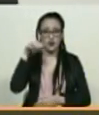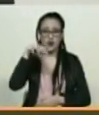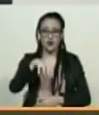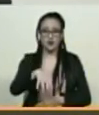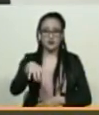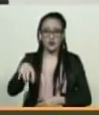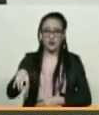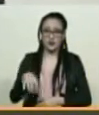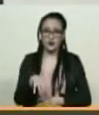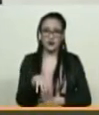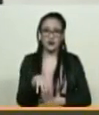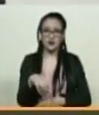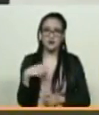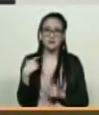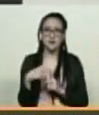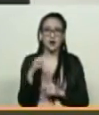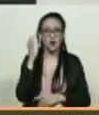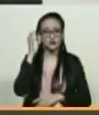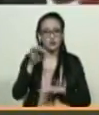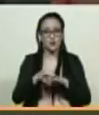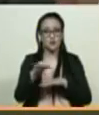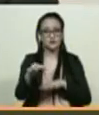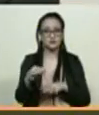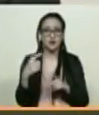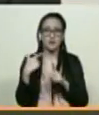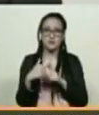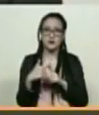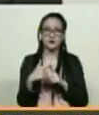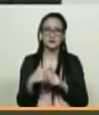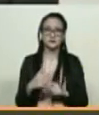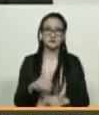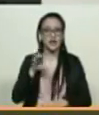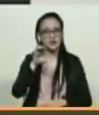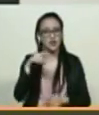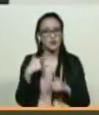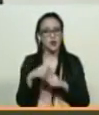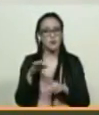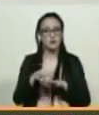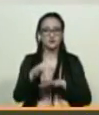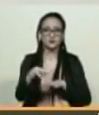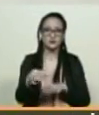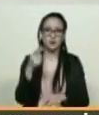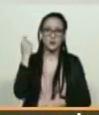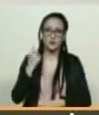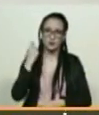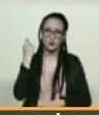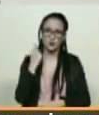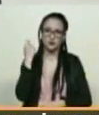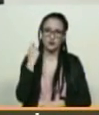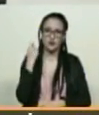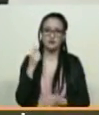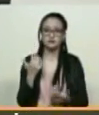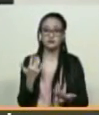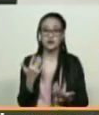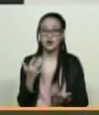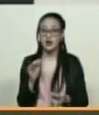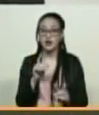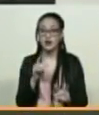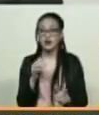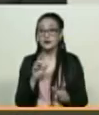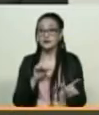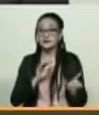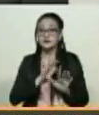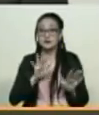y elecciones para consejos municipales, estos últimos dos que ya tenían el periodo vencido y por